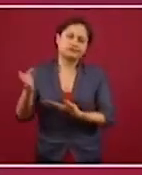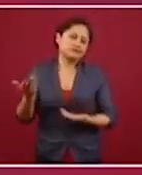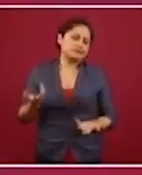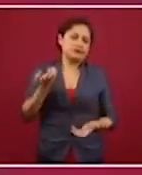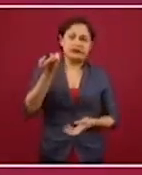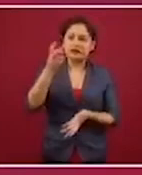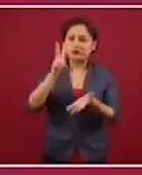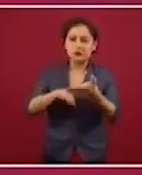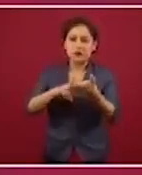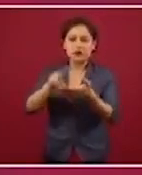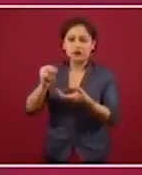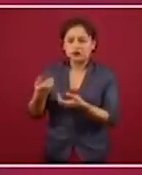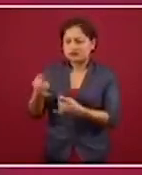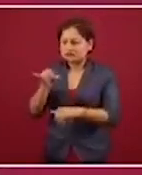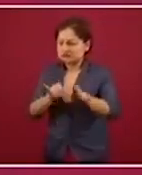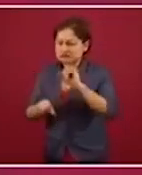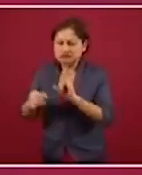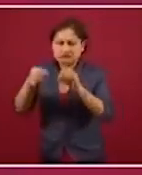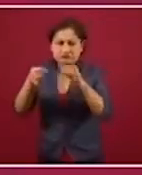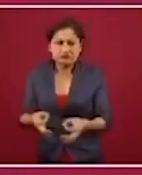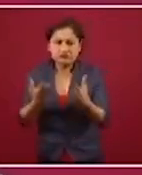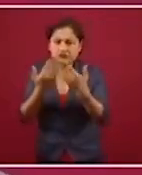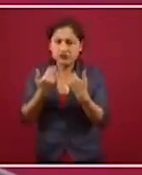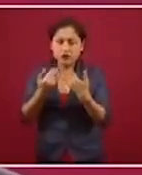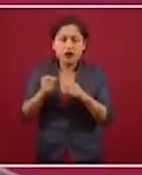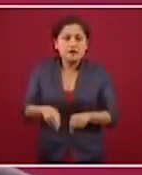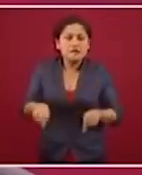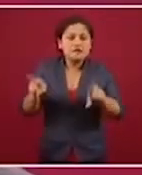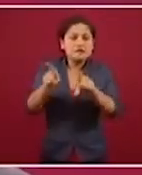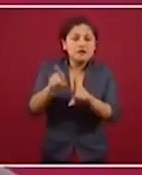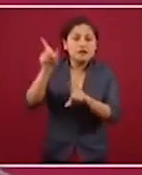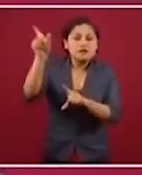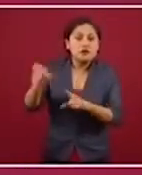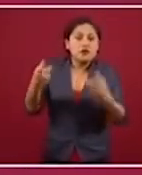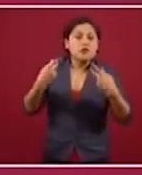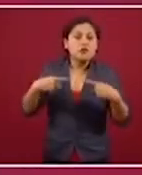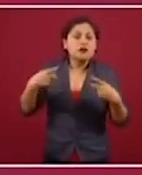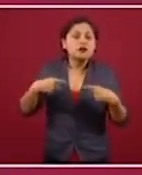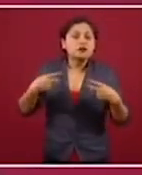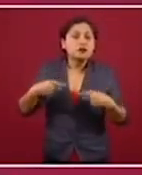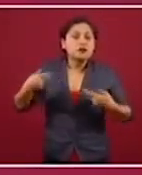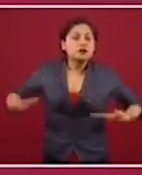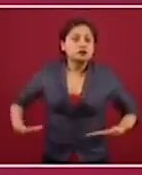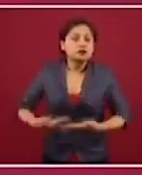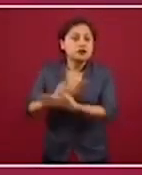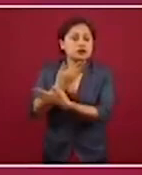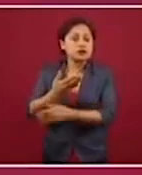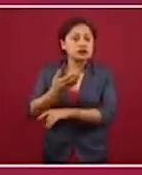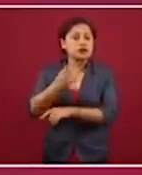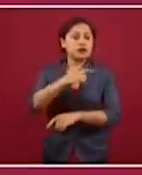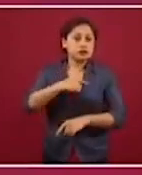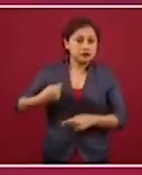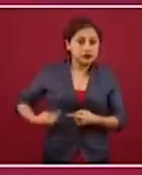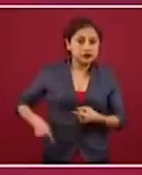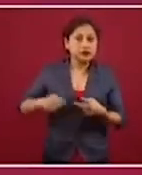italiana en este momento o coreano o japonés es decir la nacionalidad o el origen